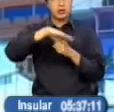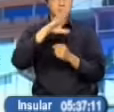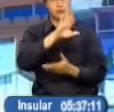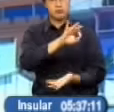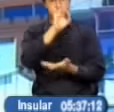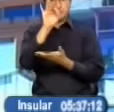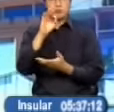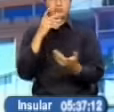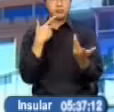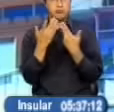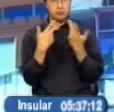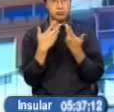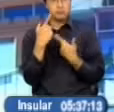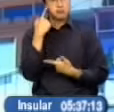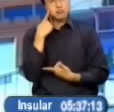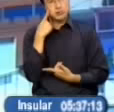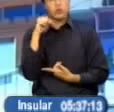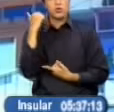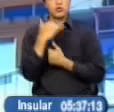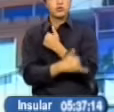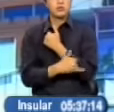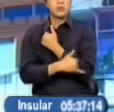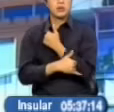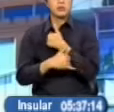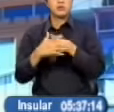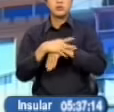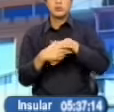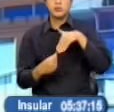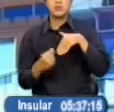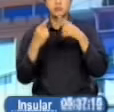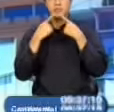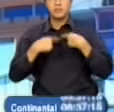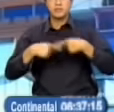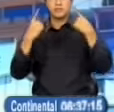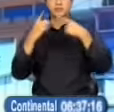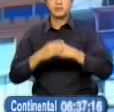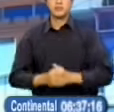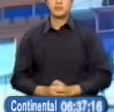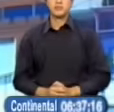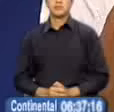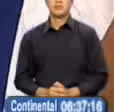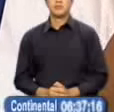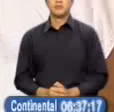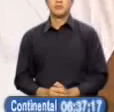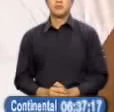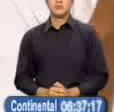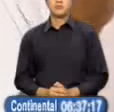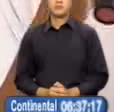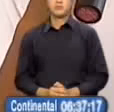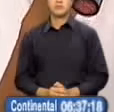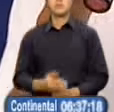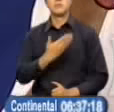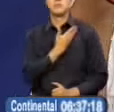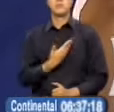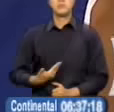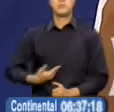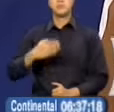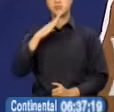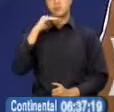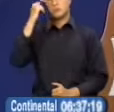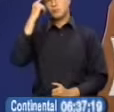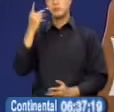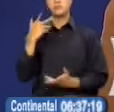país esto mientras se espera que otros países suramericanos se manifieste el presidente rafael correa no